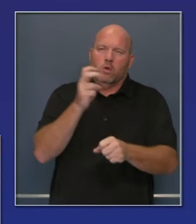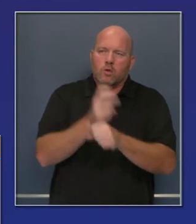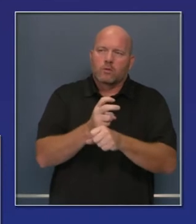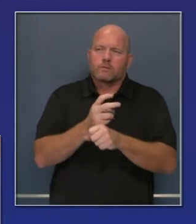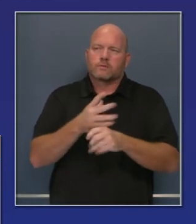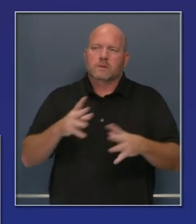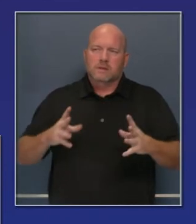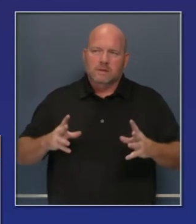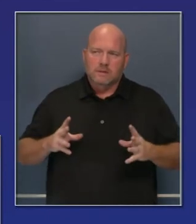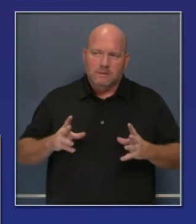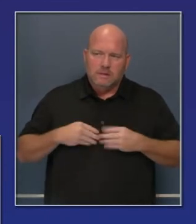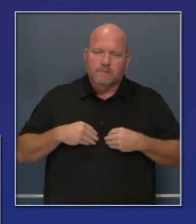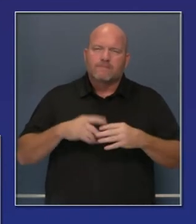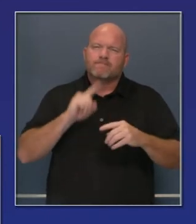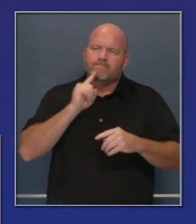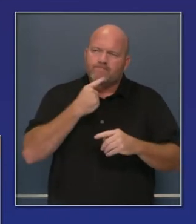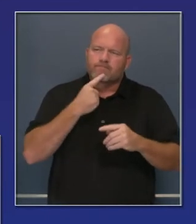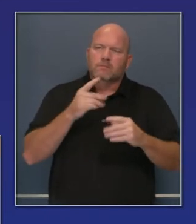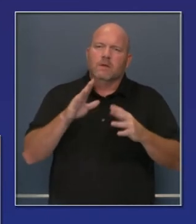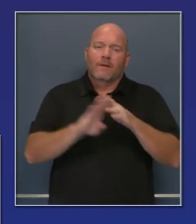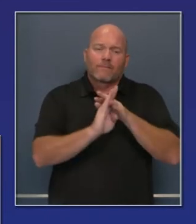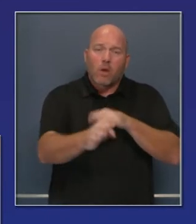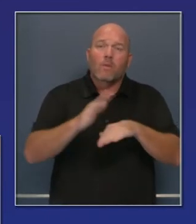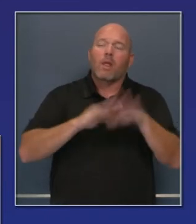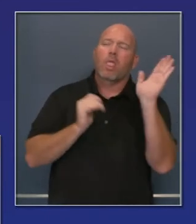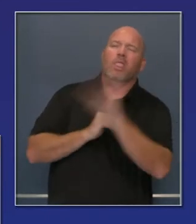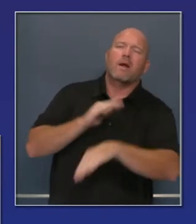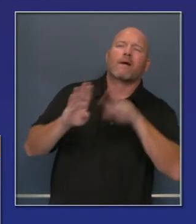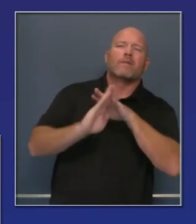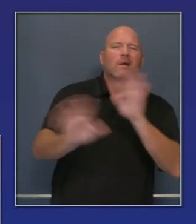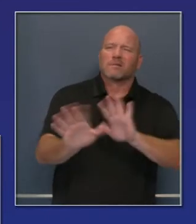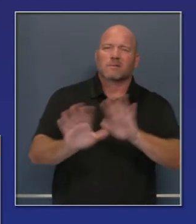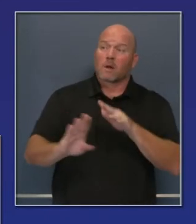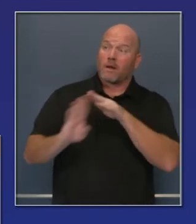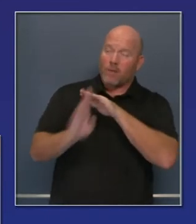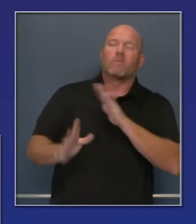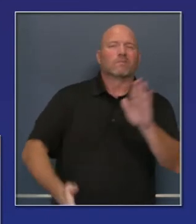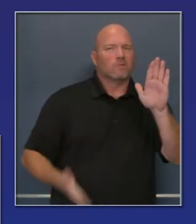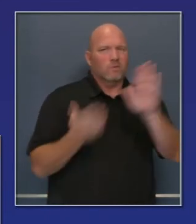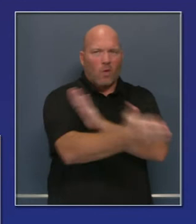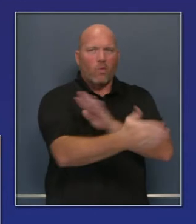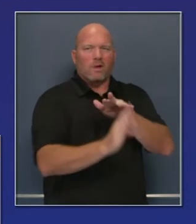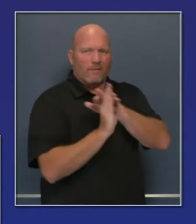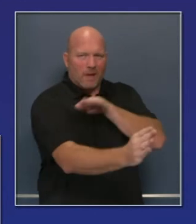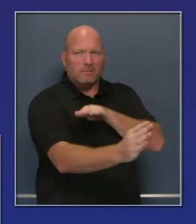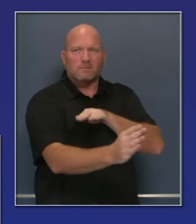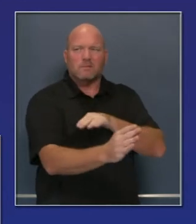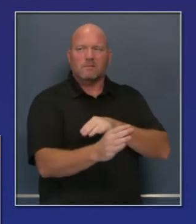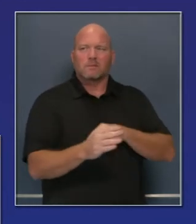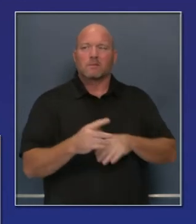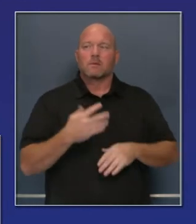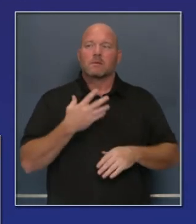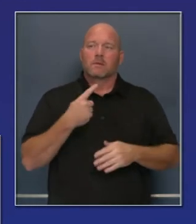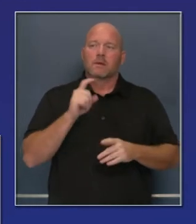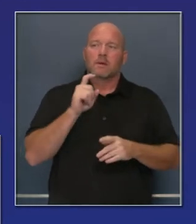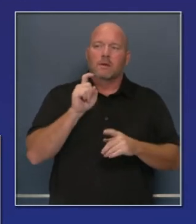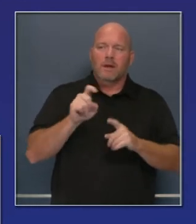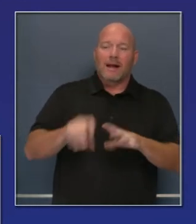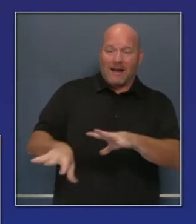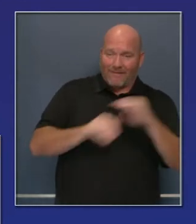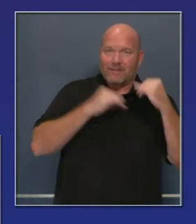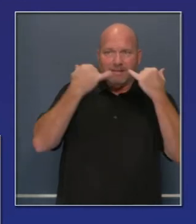mucho cuidado. Tomen muy en serio las órdenes de evacuación, si de hecho recibe usted alguna de esas órdenes. Es